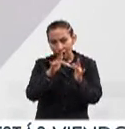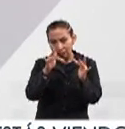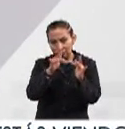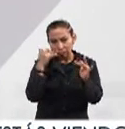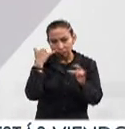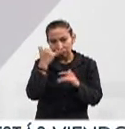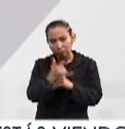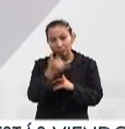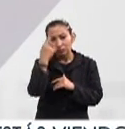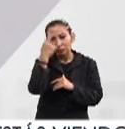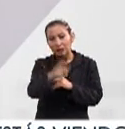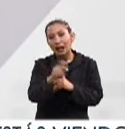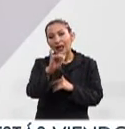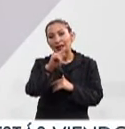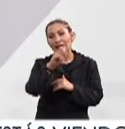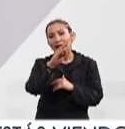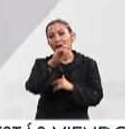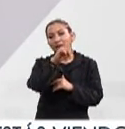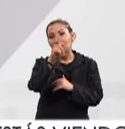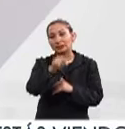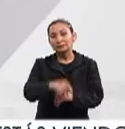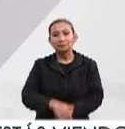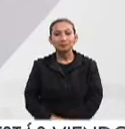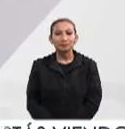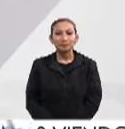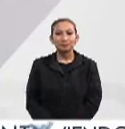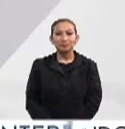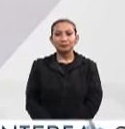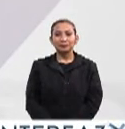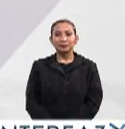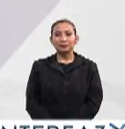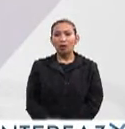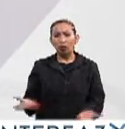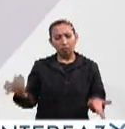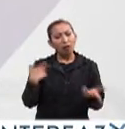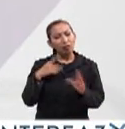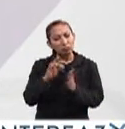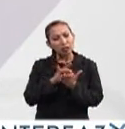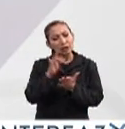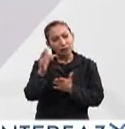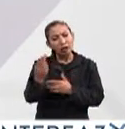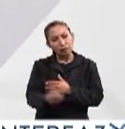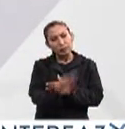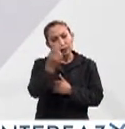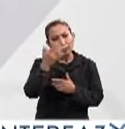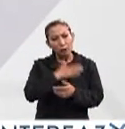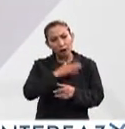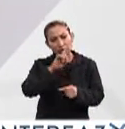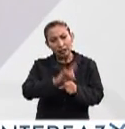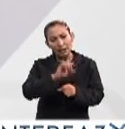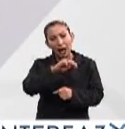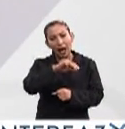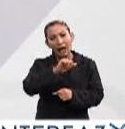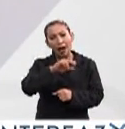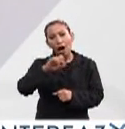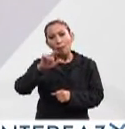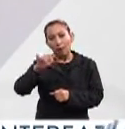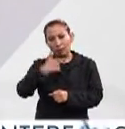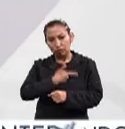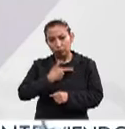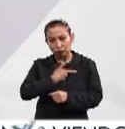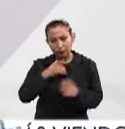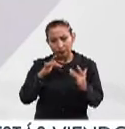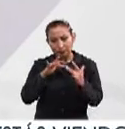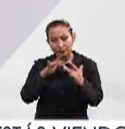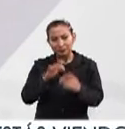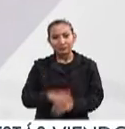este enlace para Interfaz. Al contrario, muchas gracias, Ana. Omar, buenos días. Es un gusto, como siempre, estar con